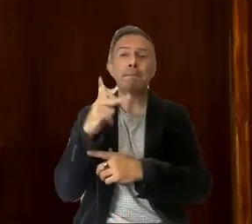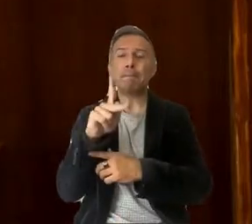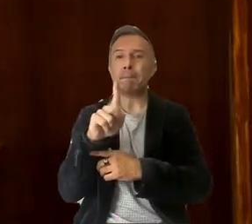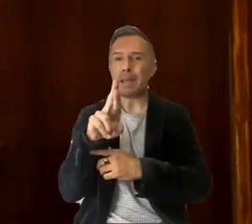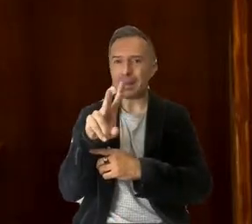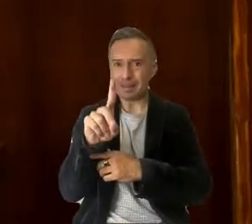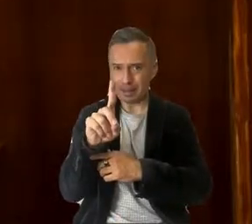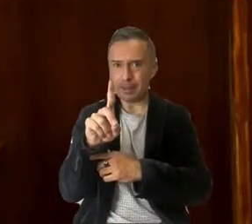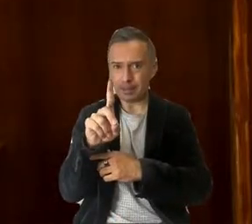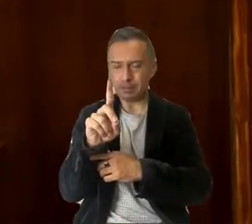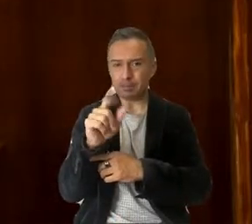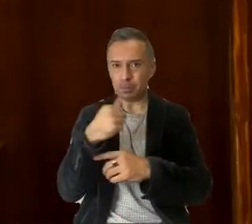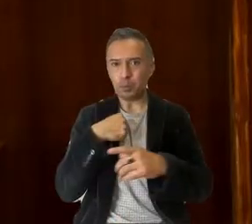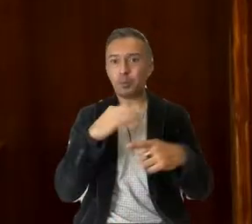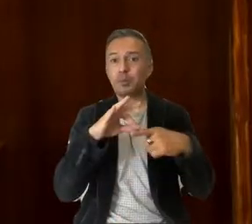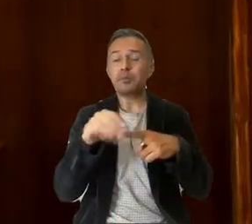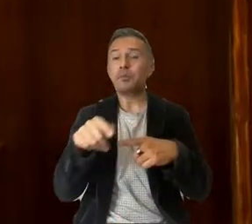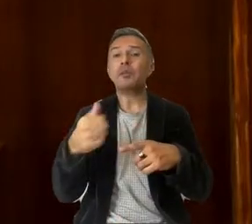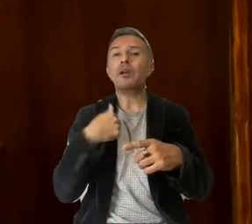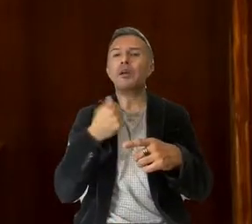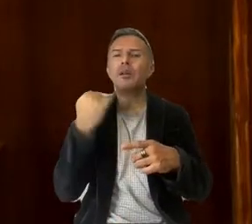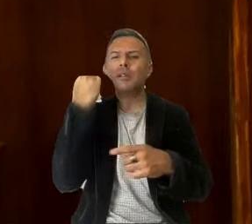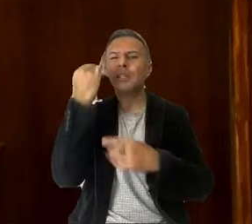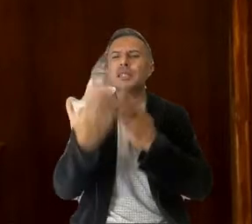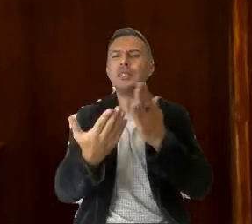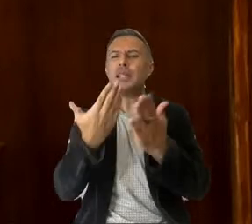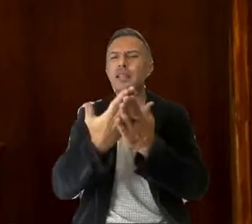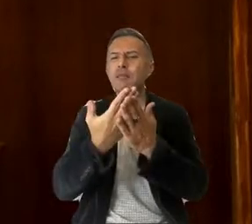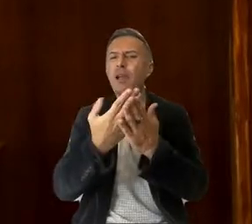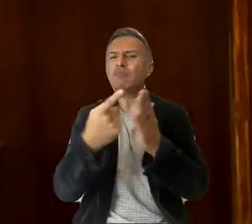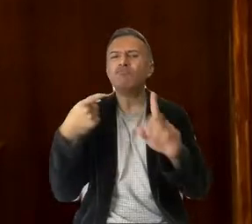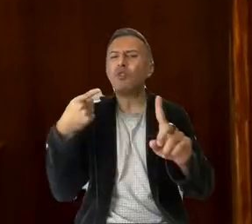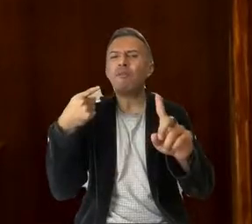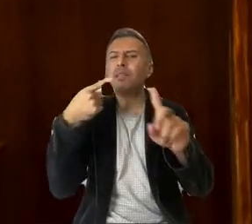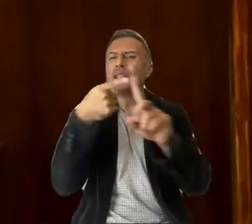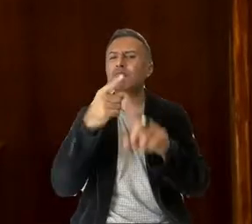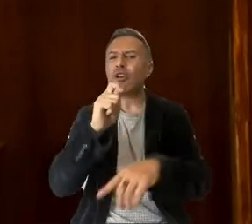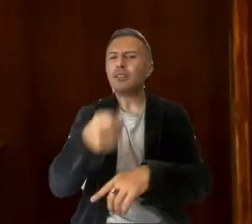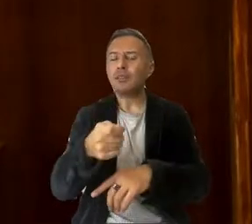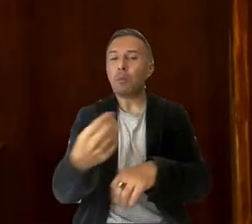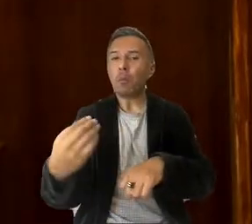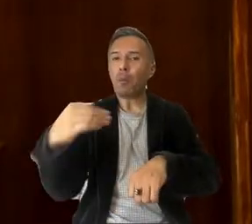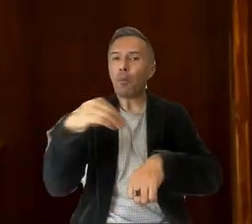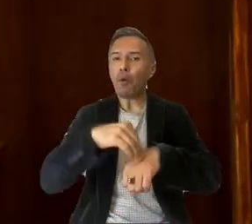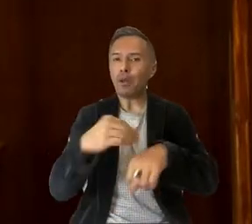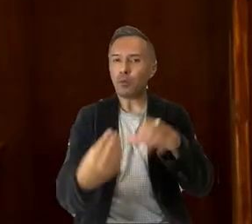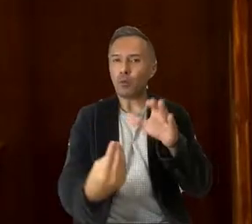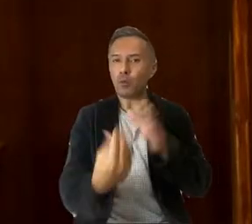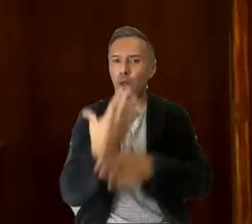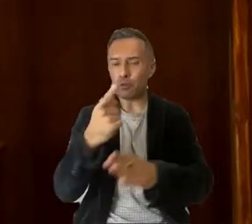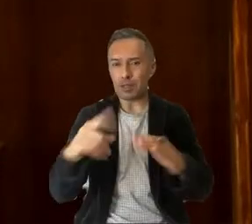vengo a presentar una iniciativa de ley que tiene como finalidad crear el Instituto